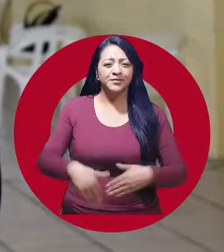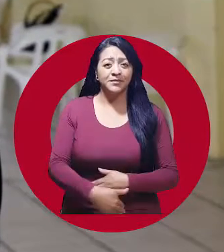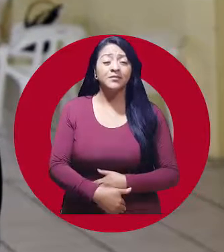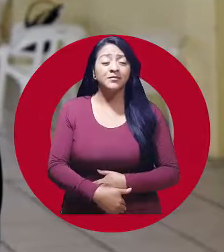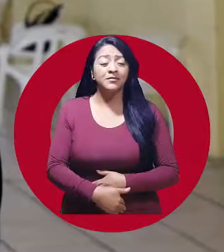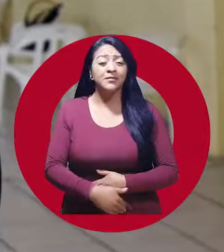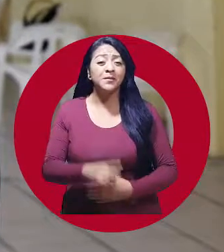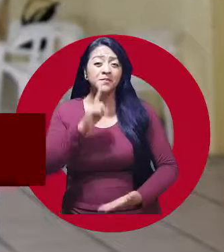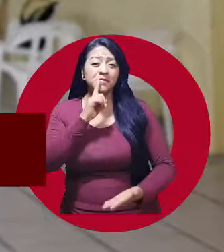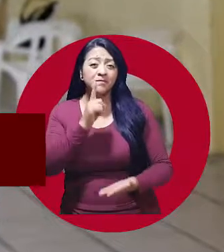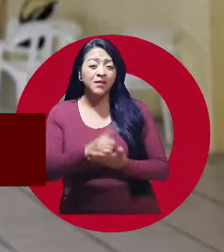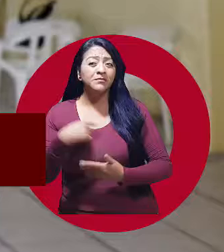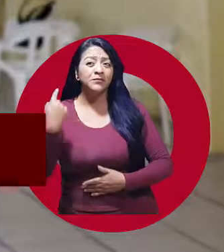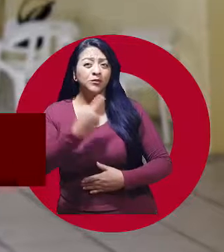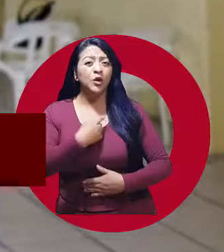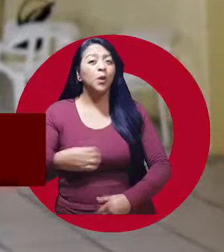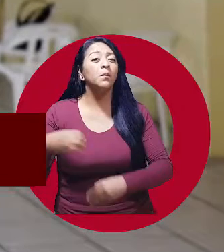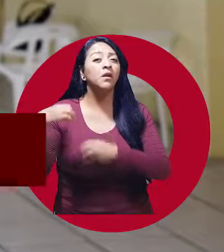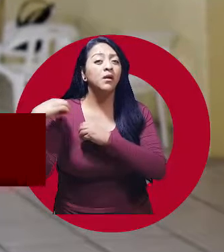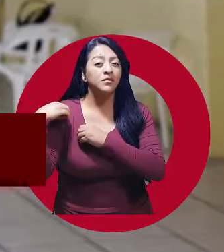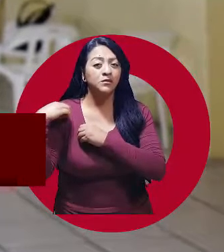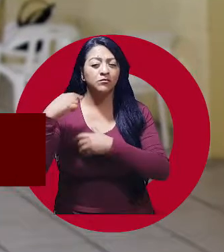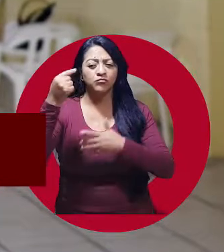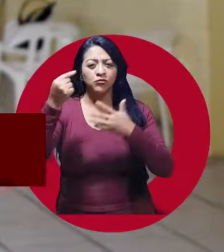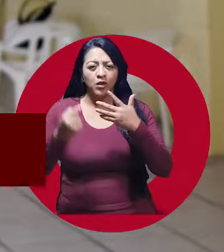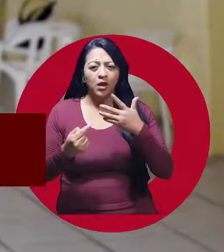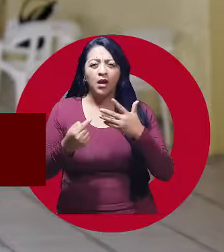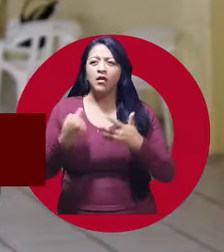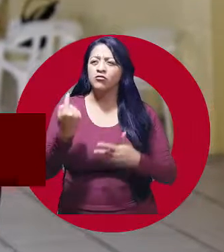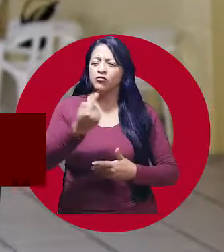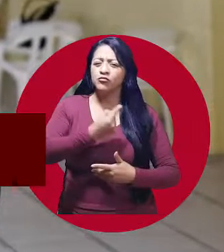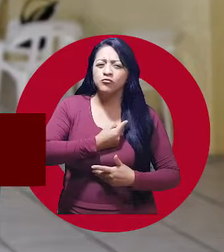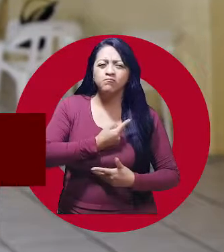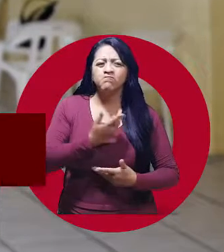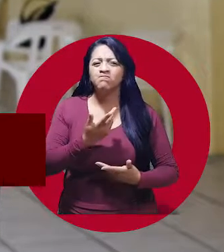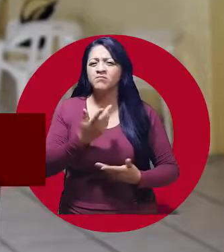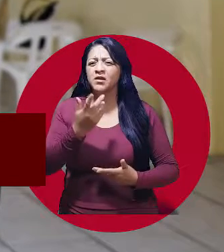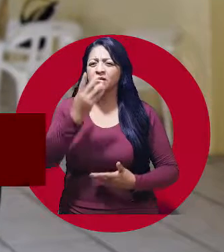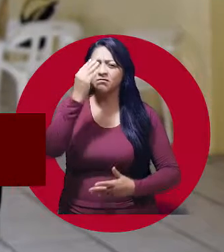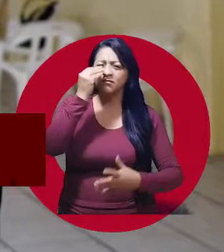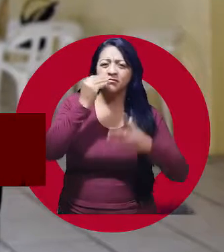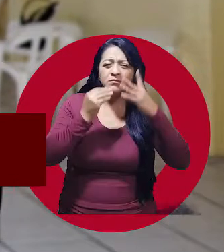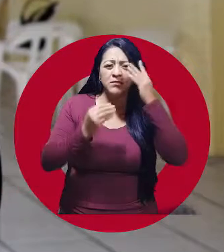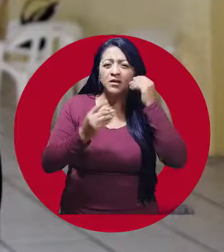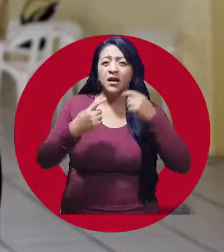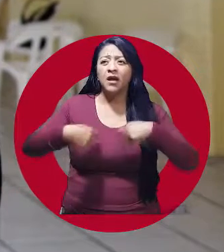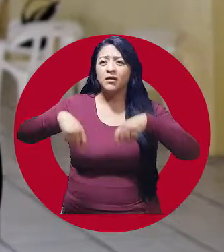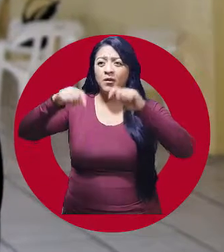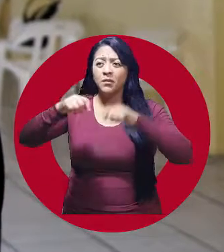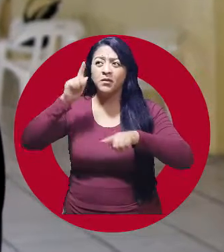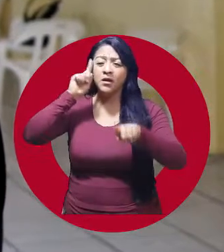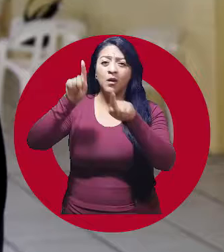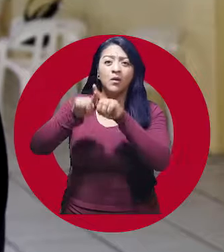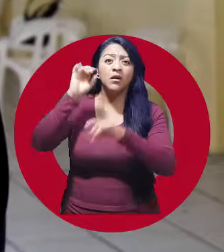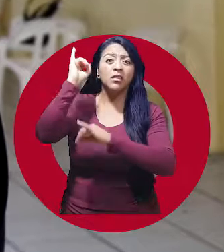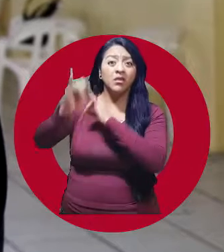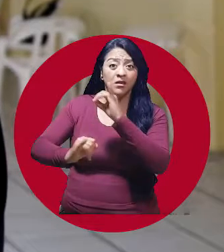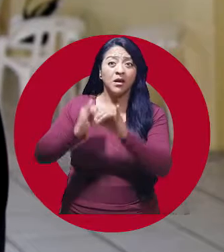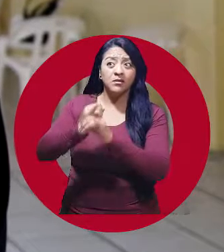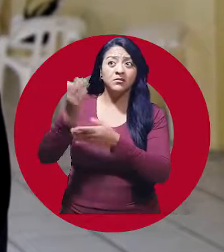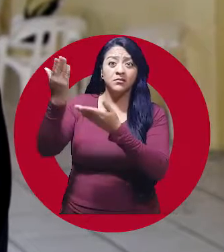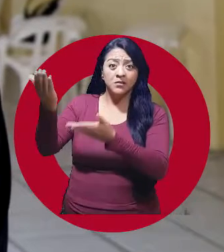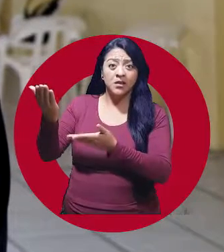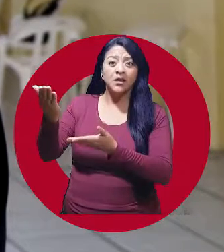conocer también cuáles son nuestras obligaciones como Estado suscriptor de los convenios y